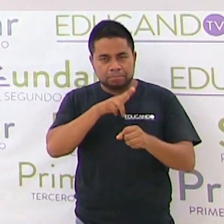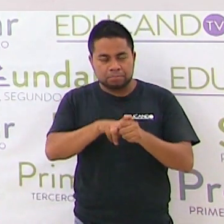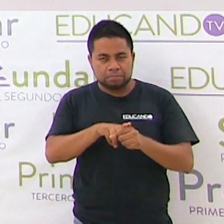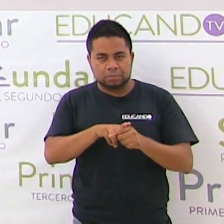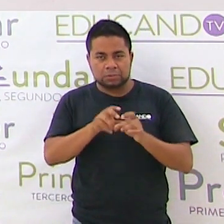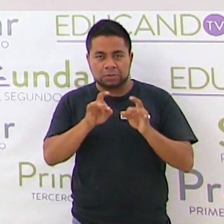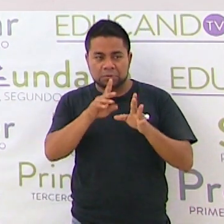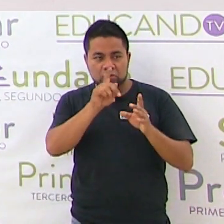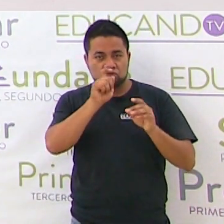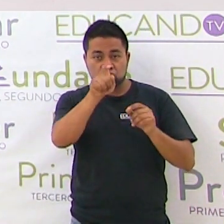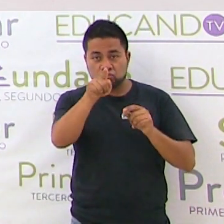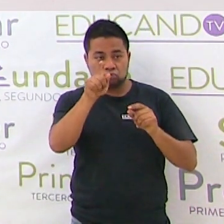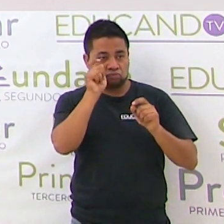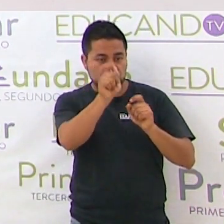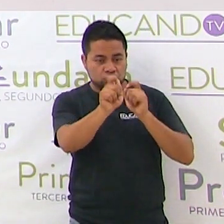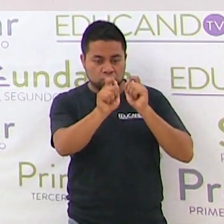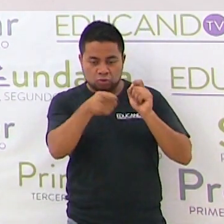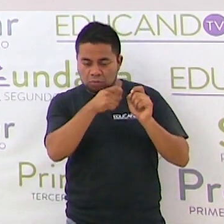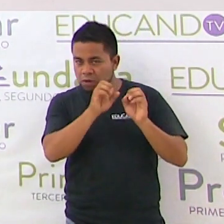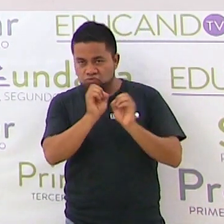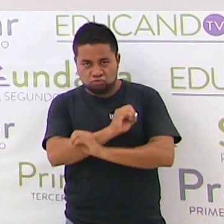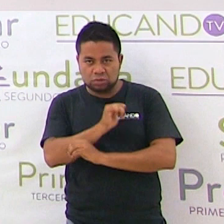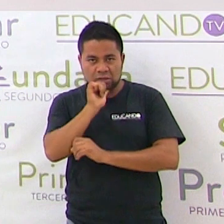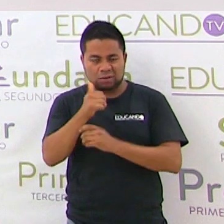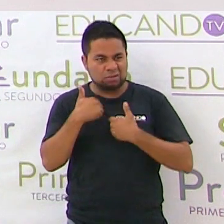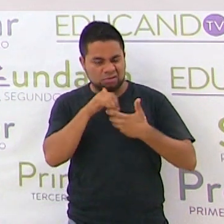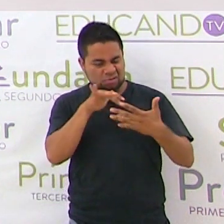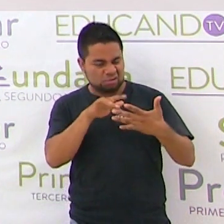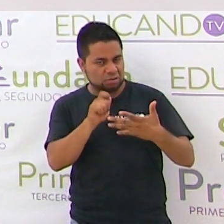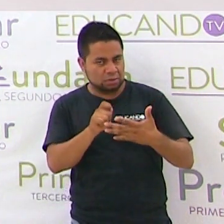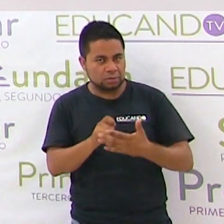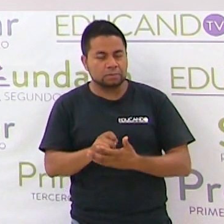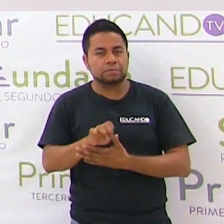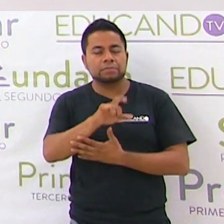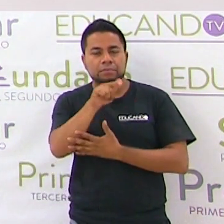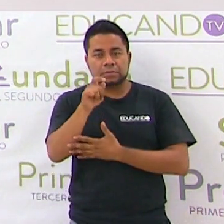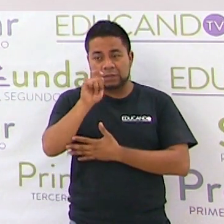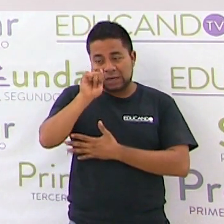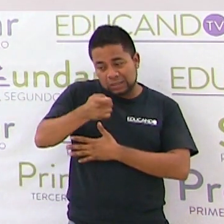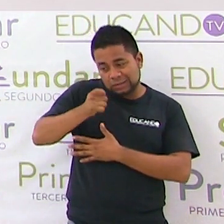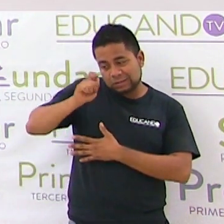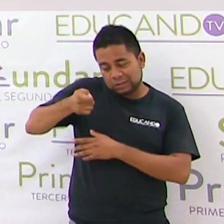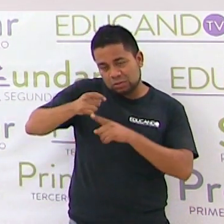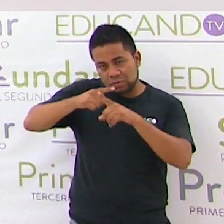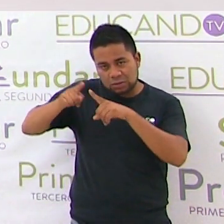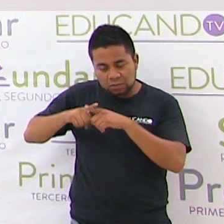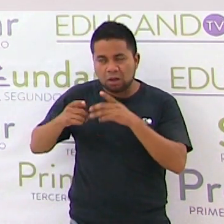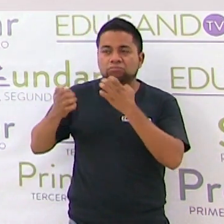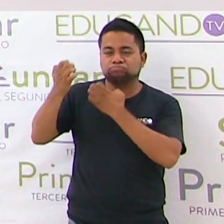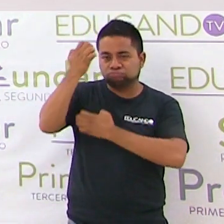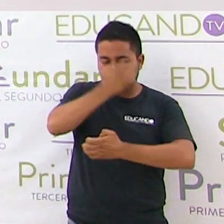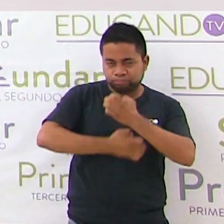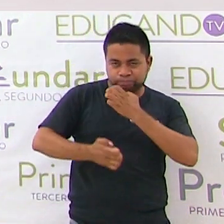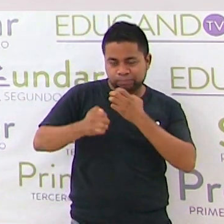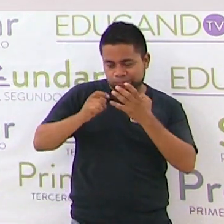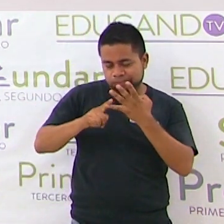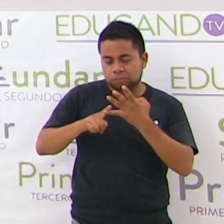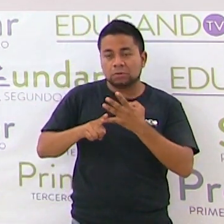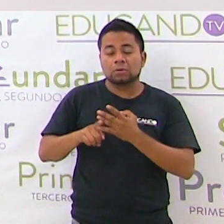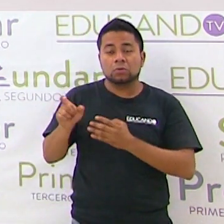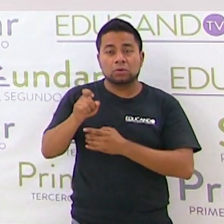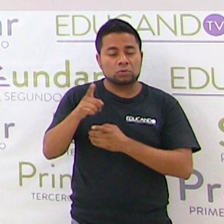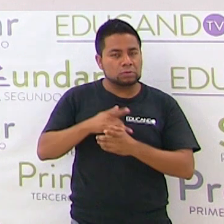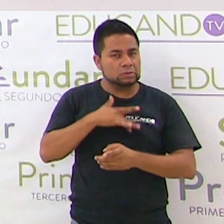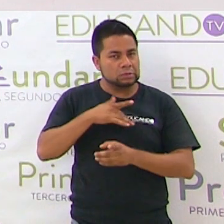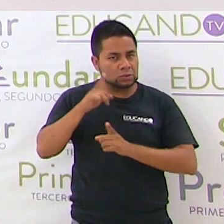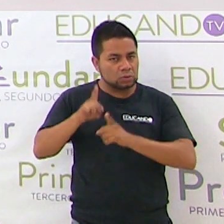entender el texto. 4, examinar los acentos. Cuando tenemos duda nos tenemos que auxiliar